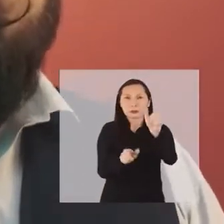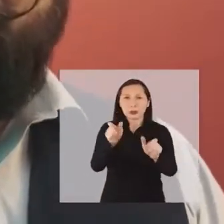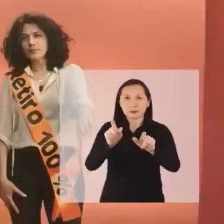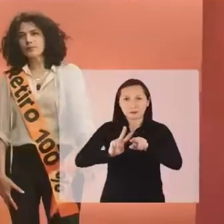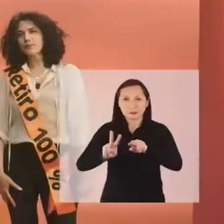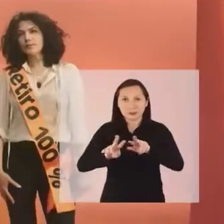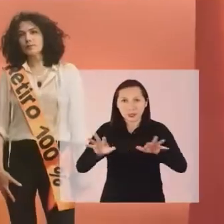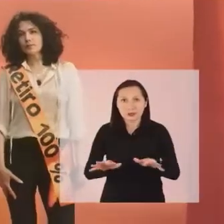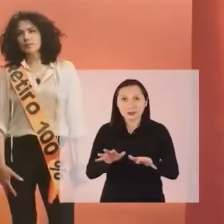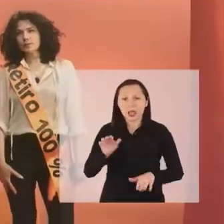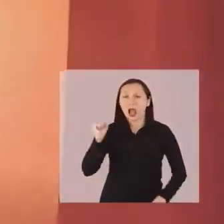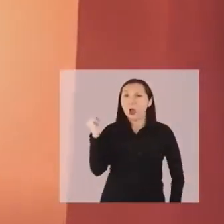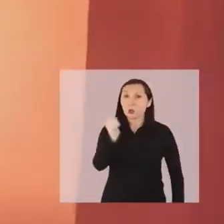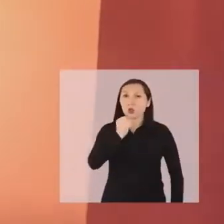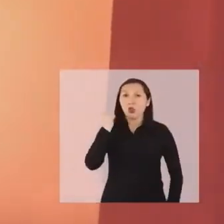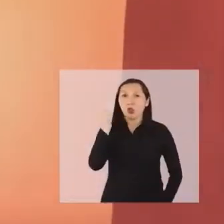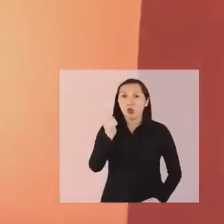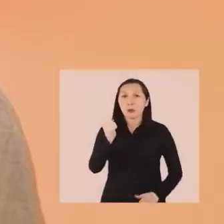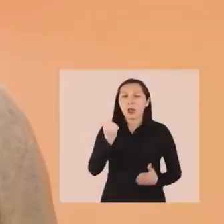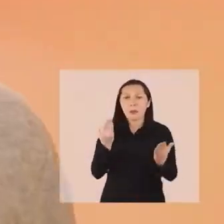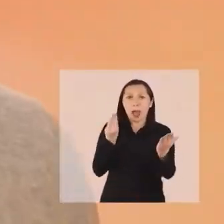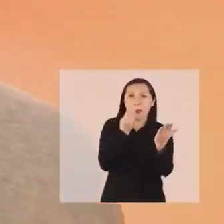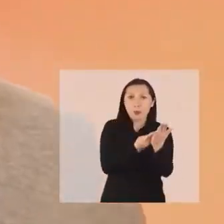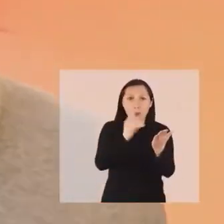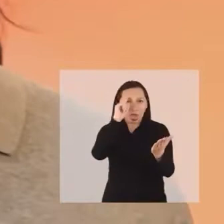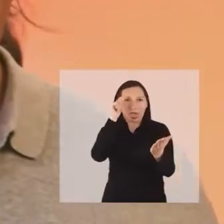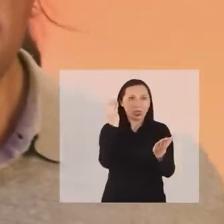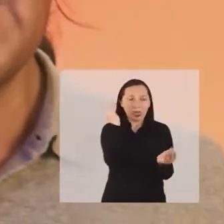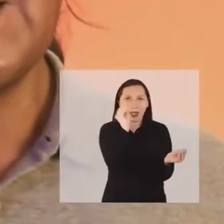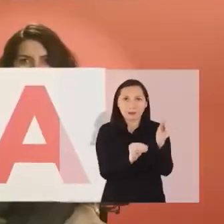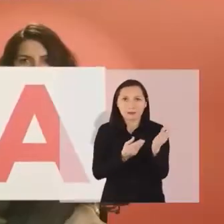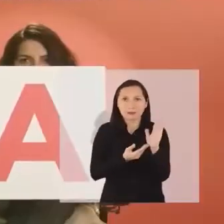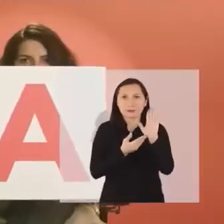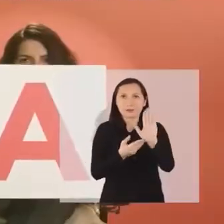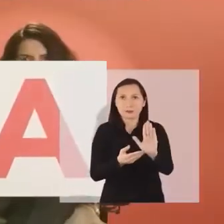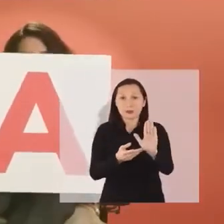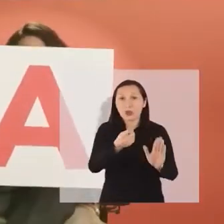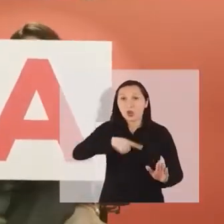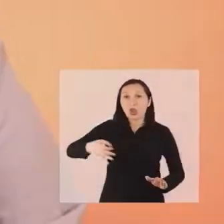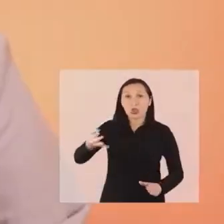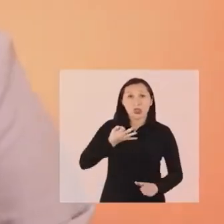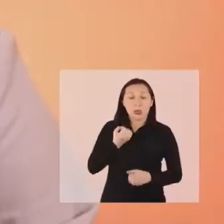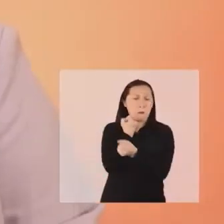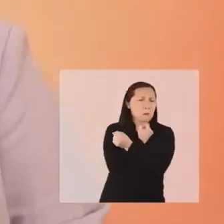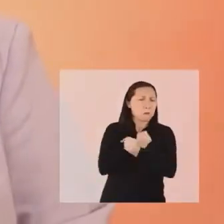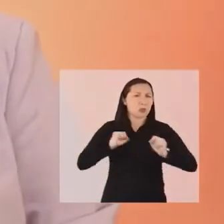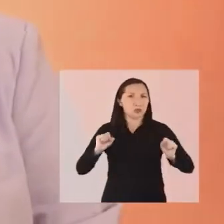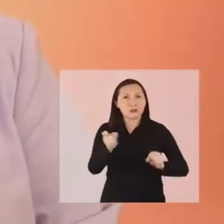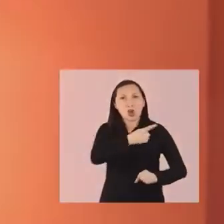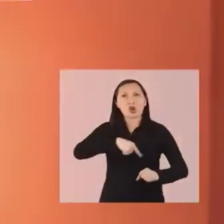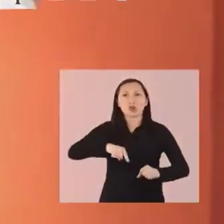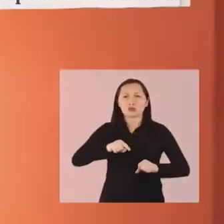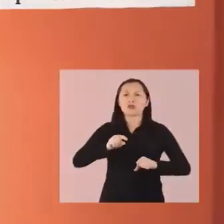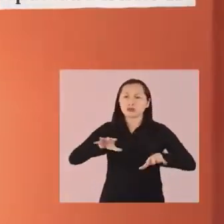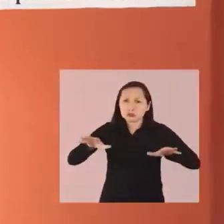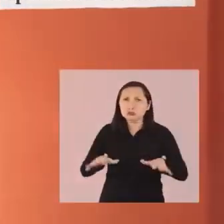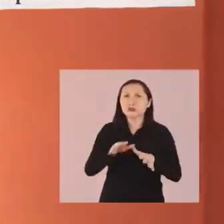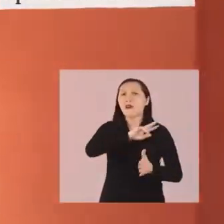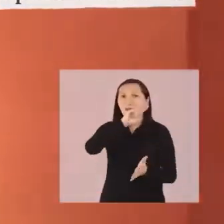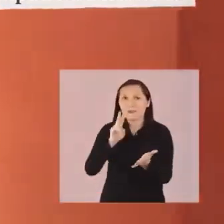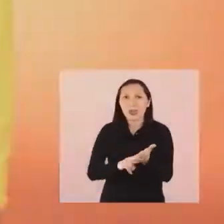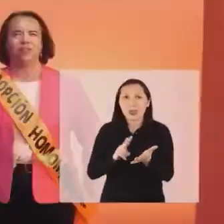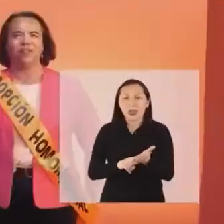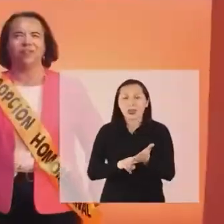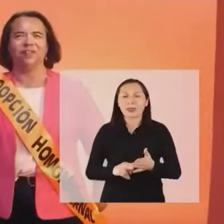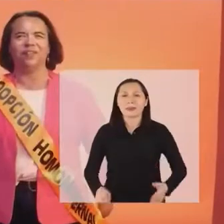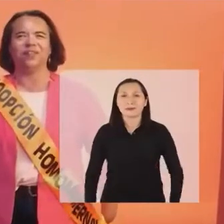cara a la gente. Autonomía para proponer ideas. Y aunque nos digan imposible, nosotros las